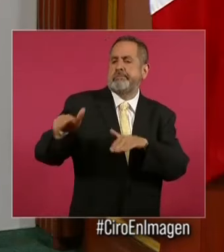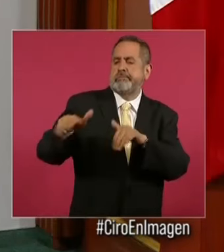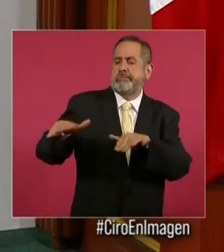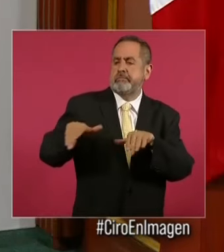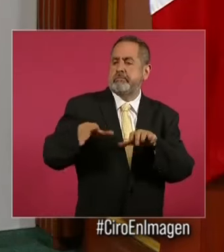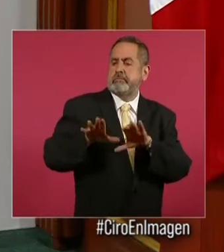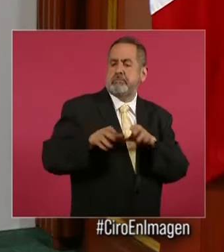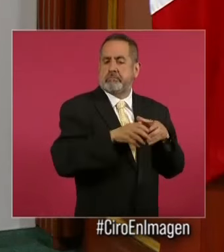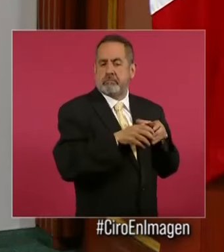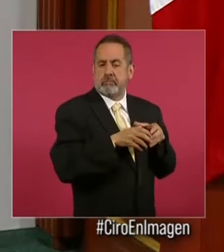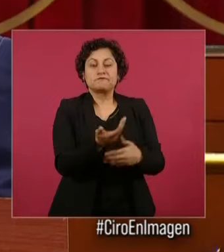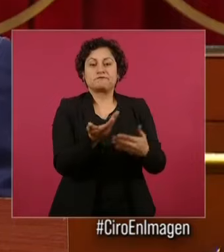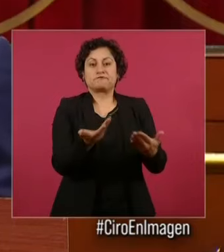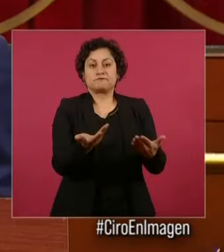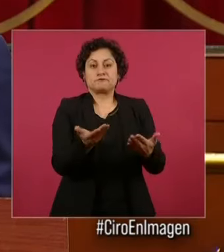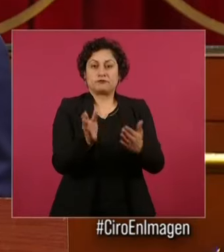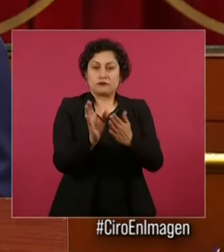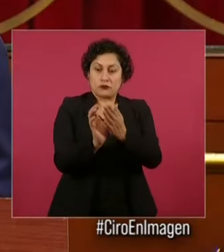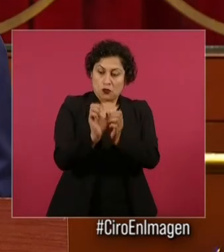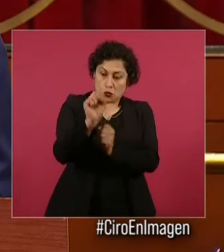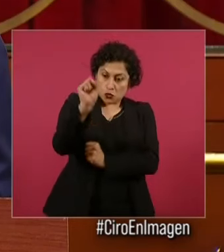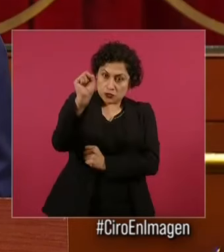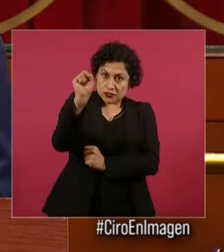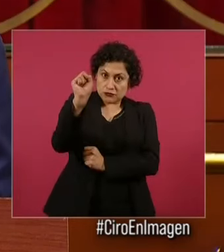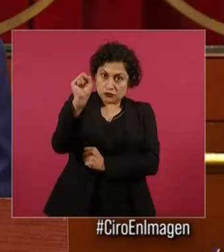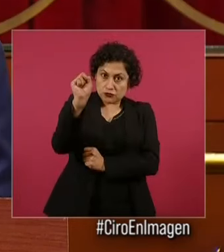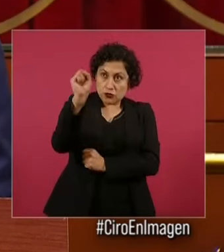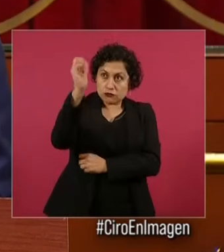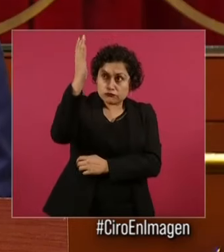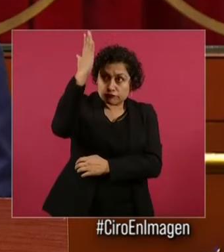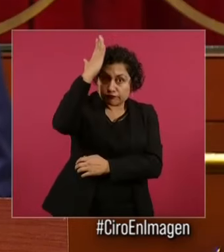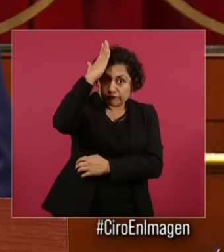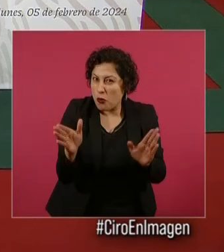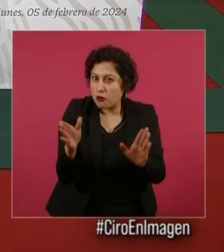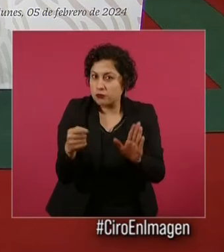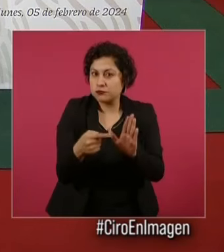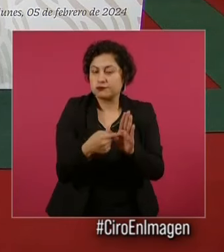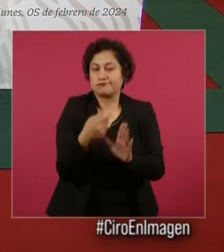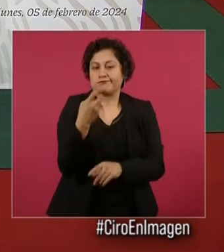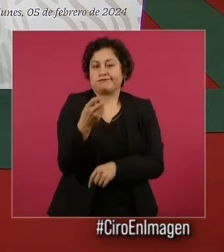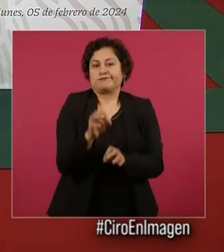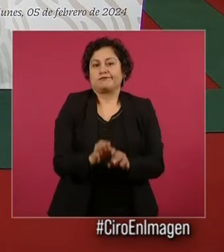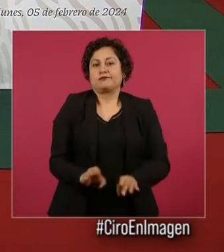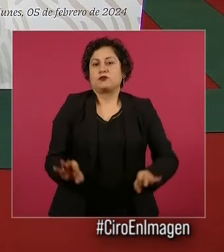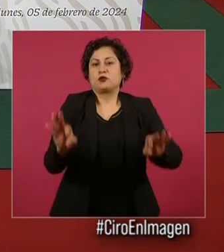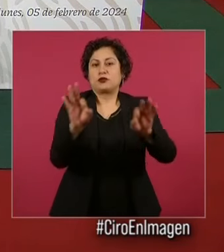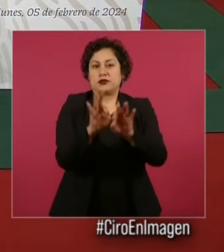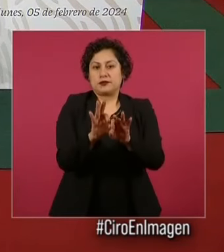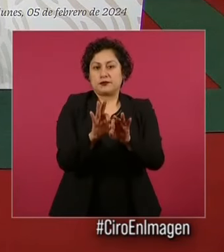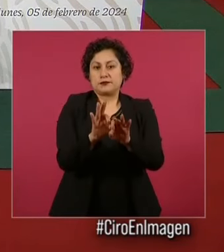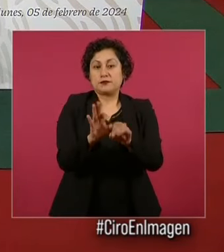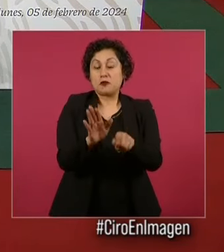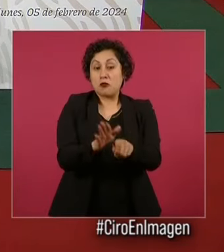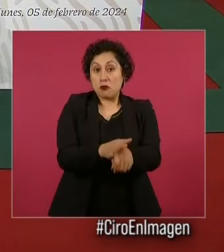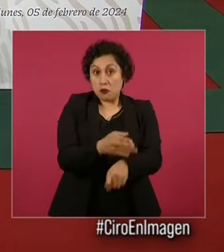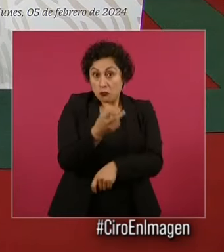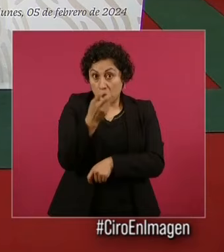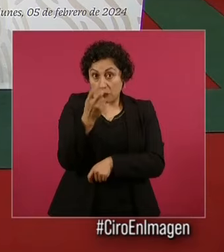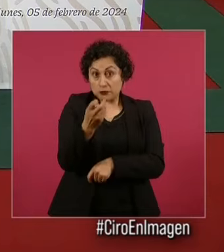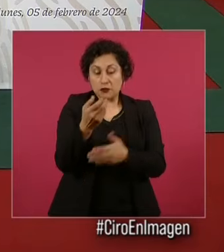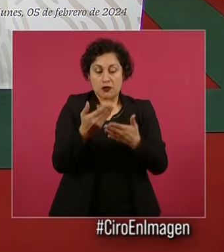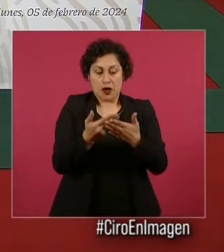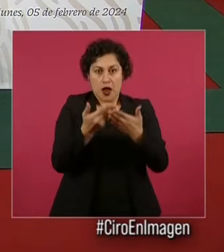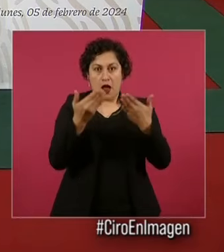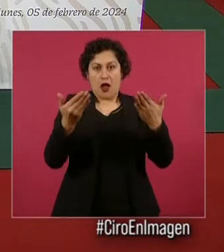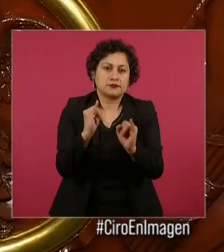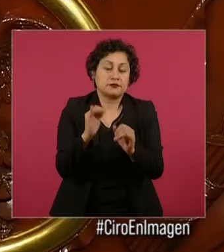no de la oligarquía. Hubo lugar para nuevas prohibiciones, igual para vendedores de vapeadores y fentanilo que para